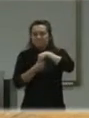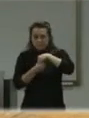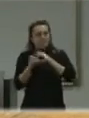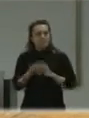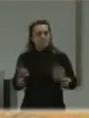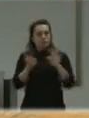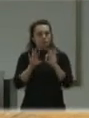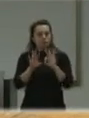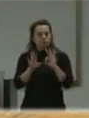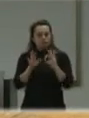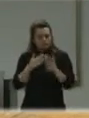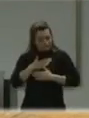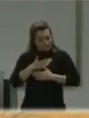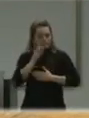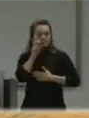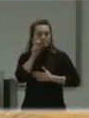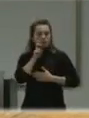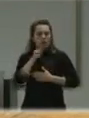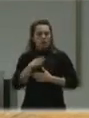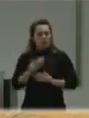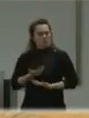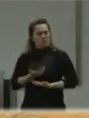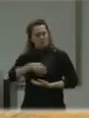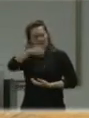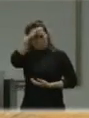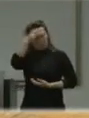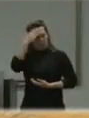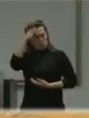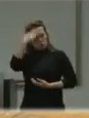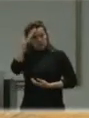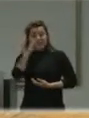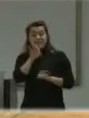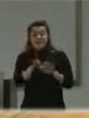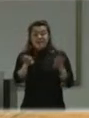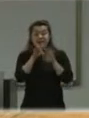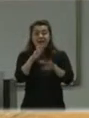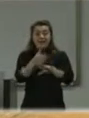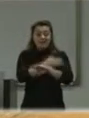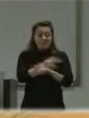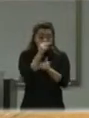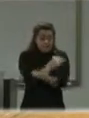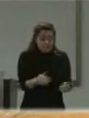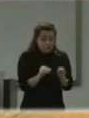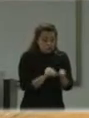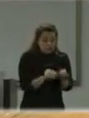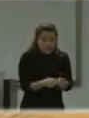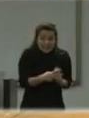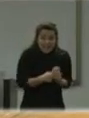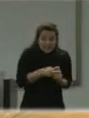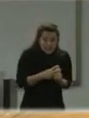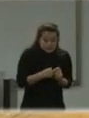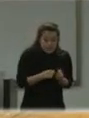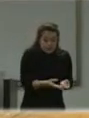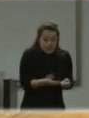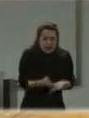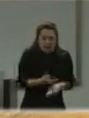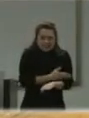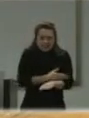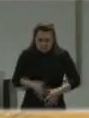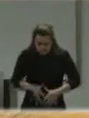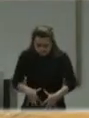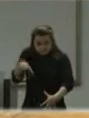que a veces desconocemos que se necesitan unas herramientas desde la infancia incluso desde antes de nacer para